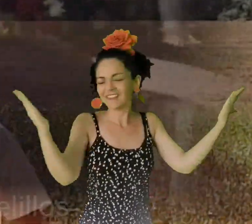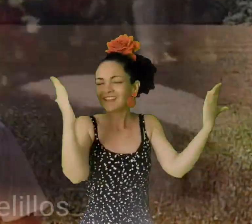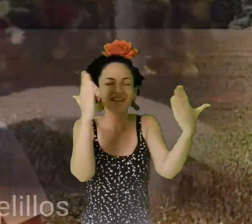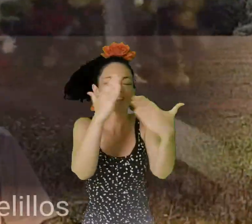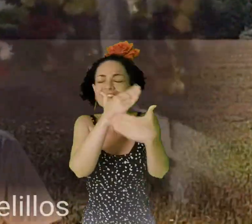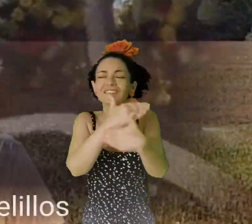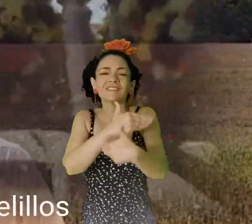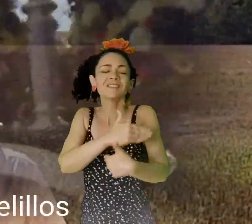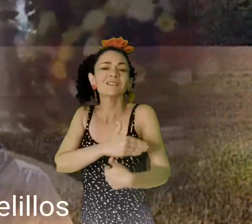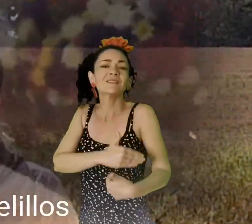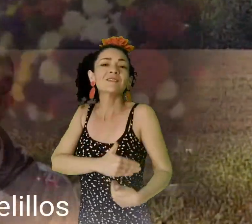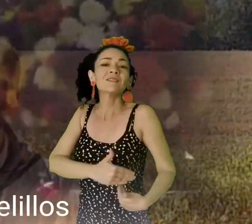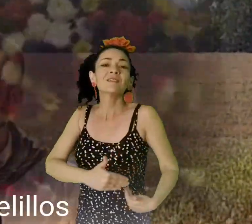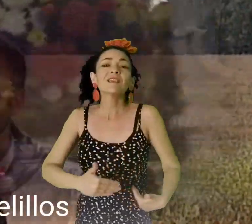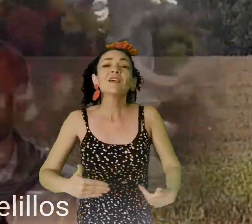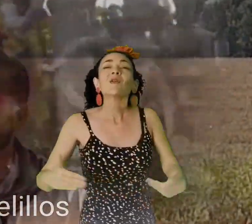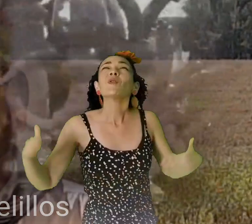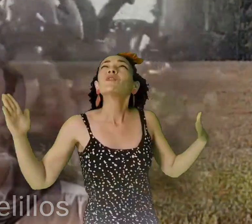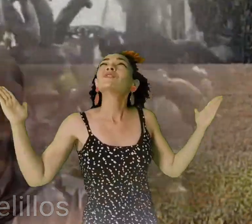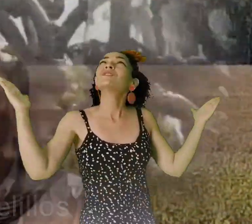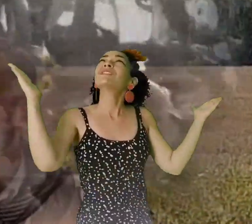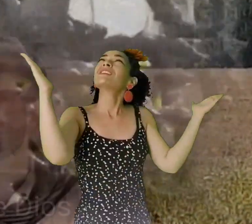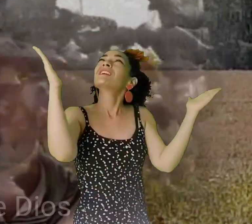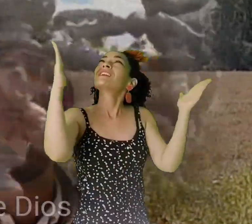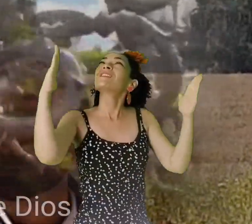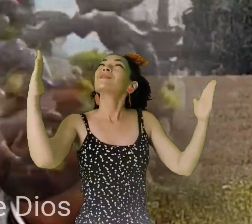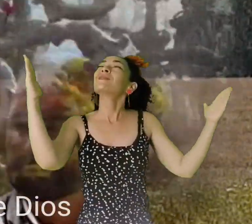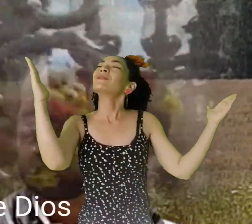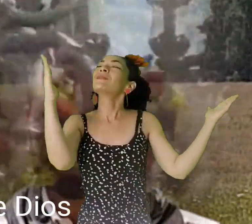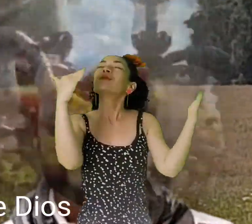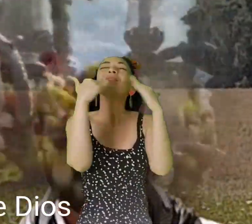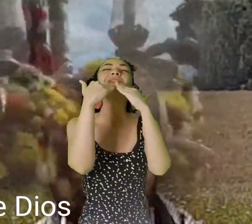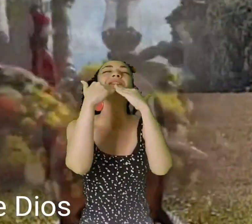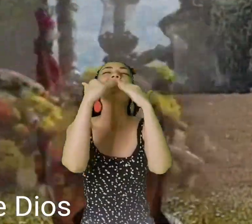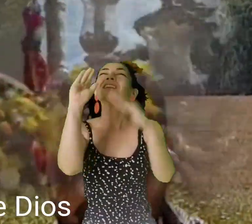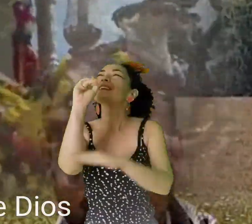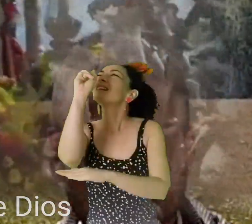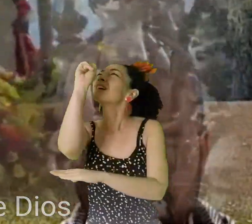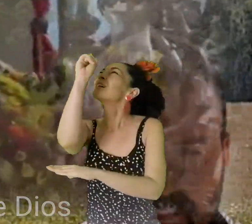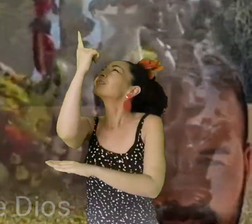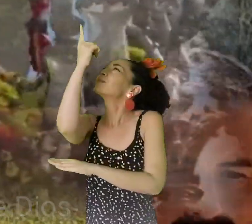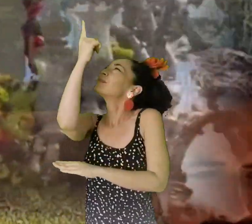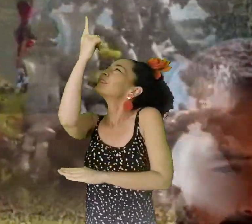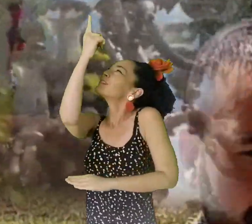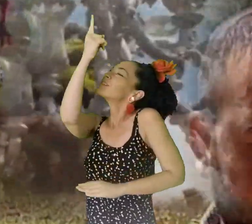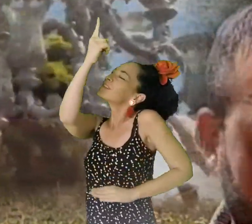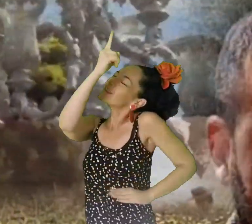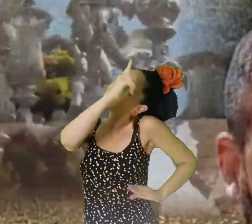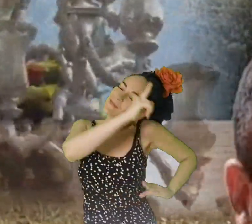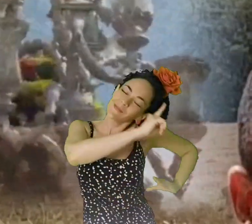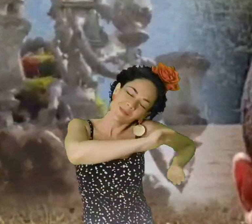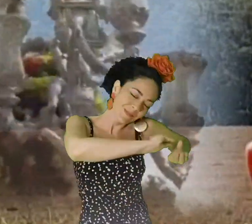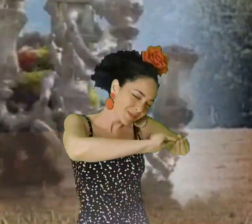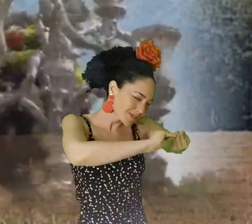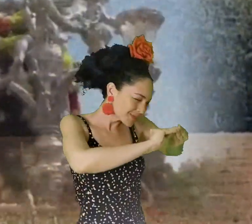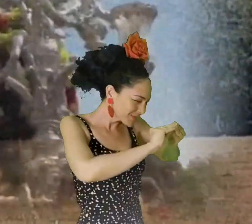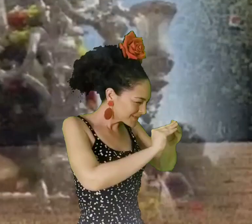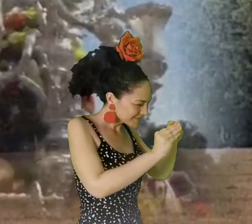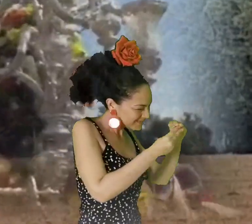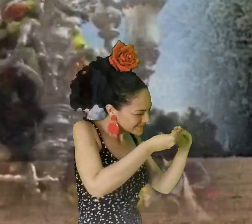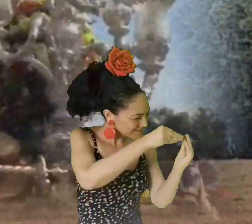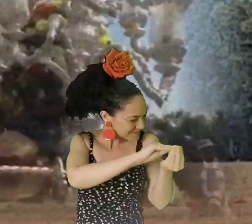comparación, la hicieron los angelillos con los suspiros de Dios,